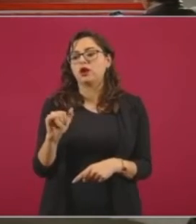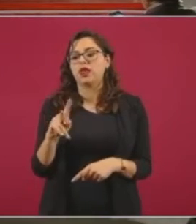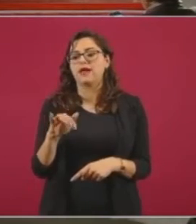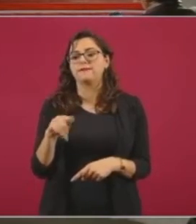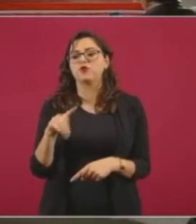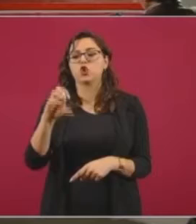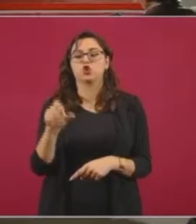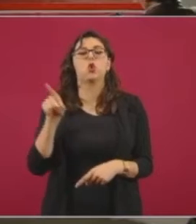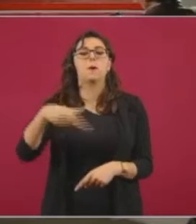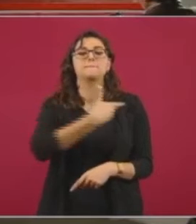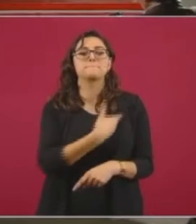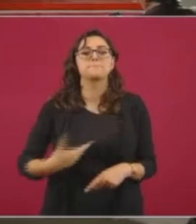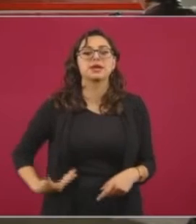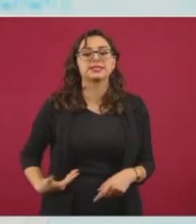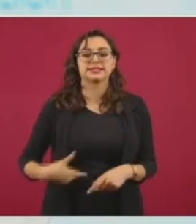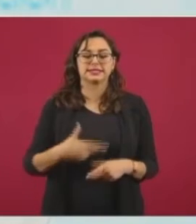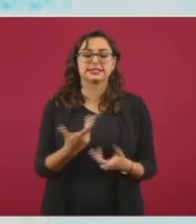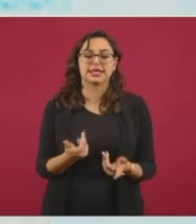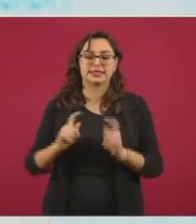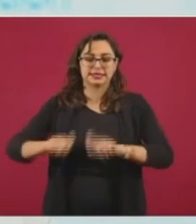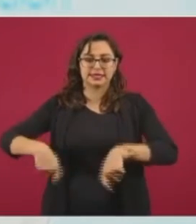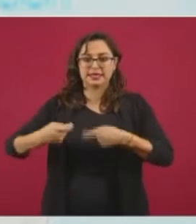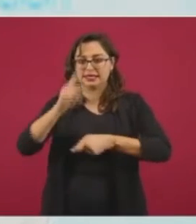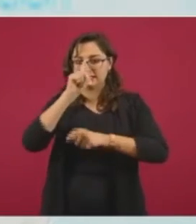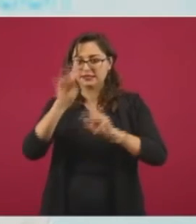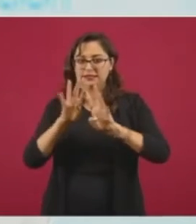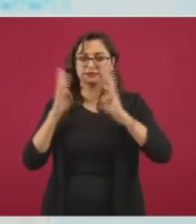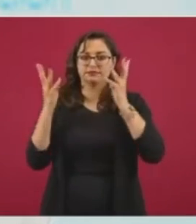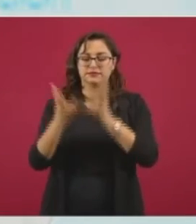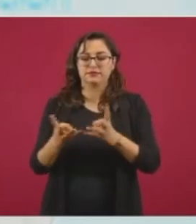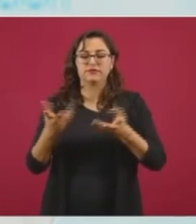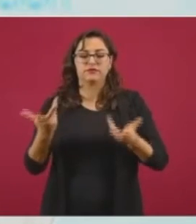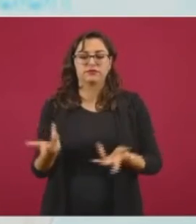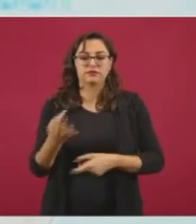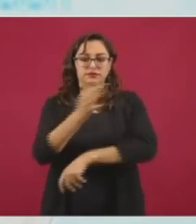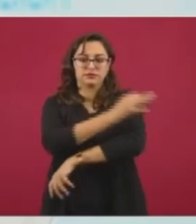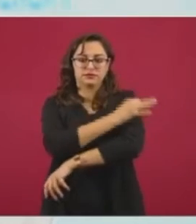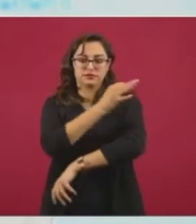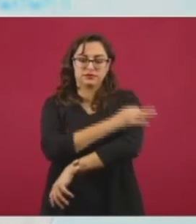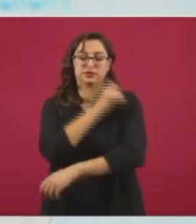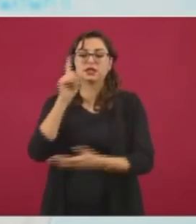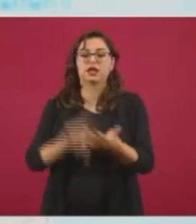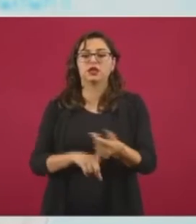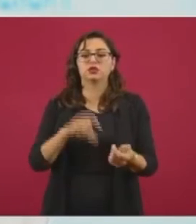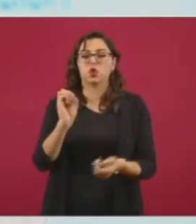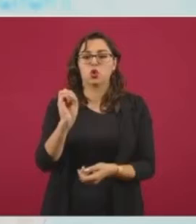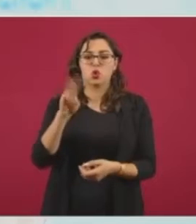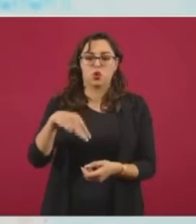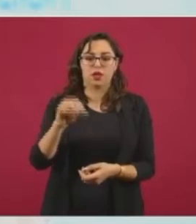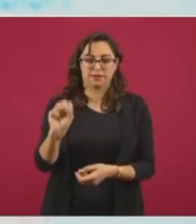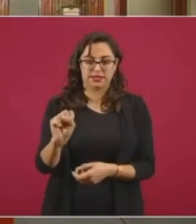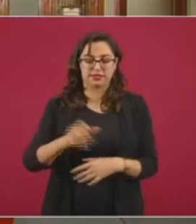el presidente del Grupo Estratégico Asesor de Inmunizaciones de la Organización Mundial de la Salud, un